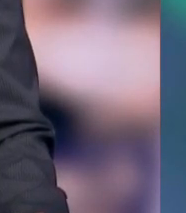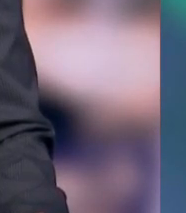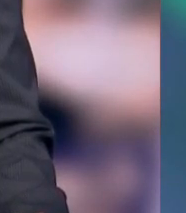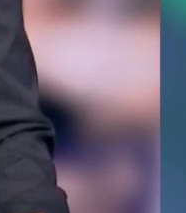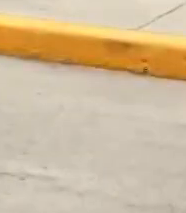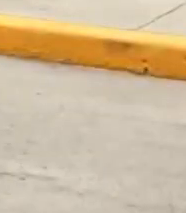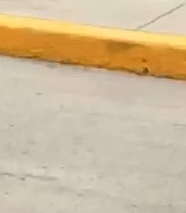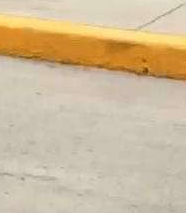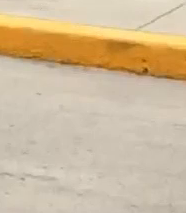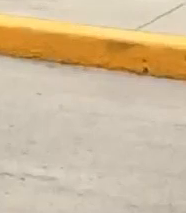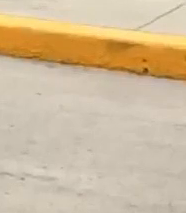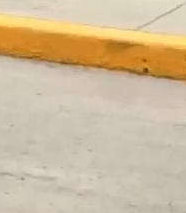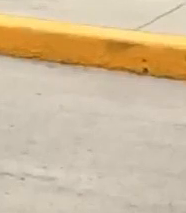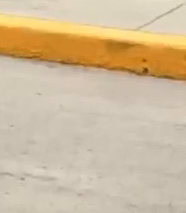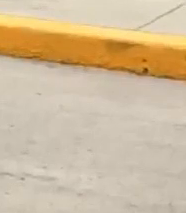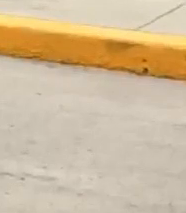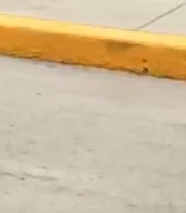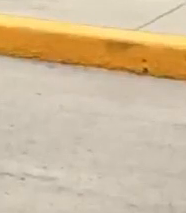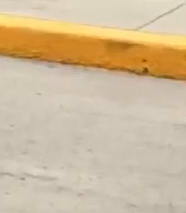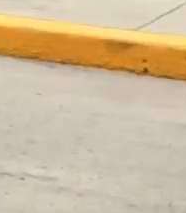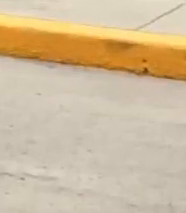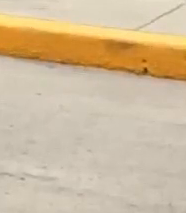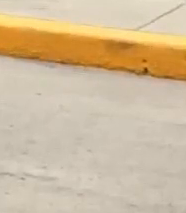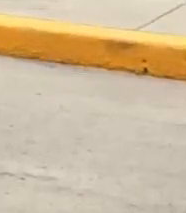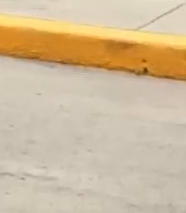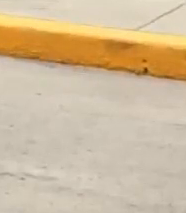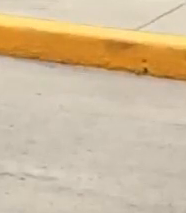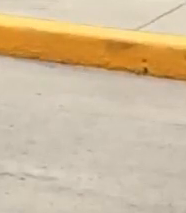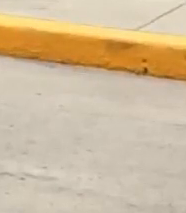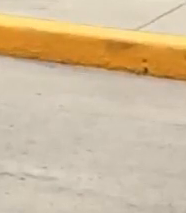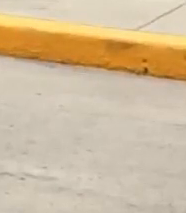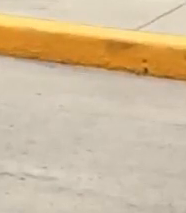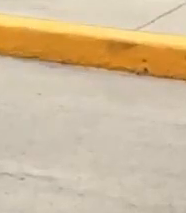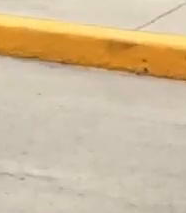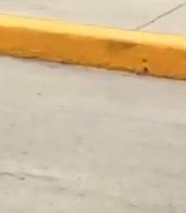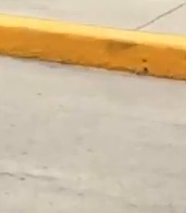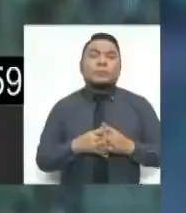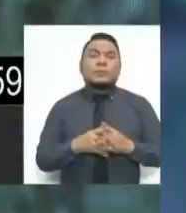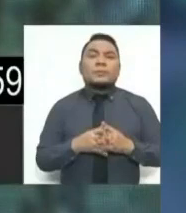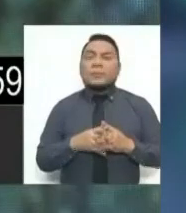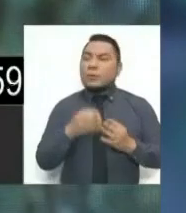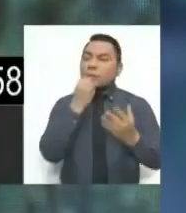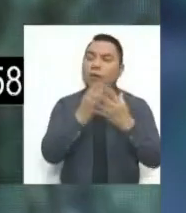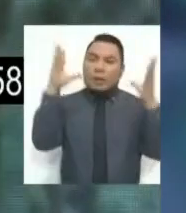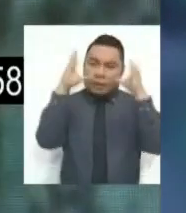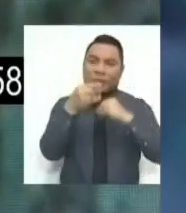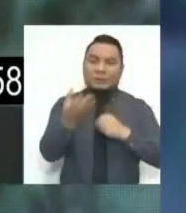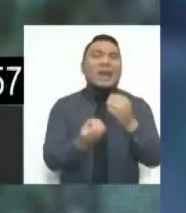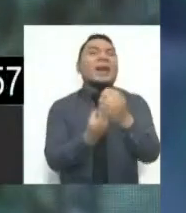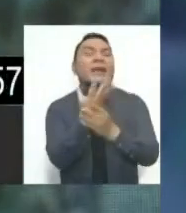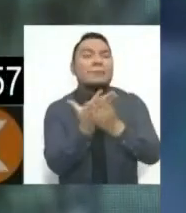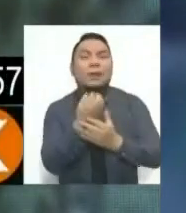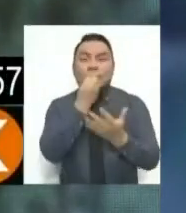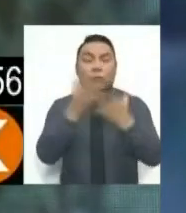se habla de un empate técnico porque las encuestadoras mencionan que ambos candidatos solamente tienen un